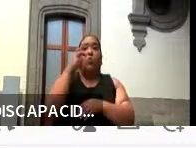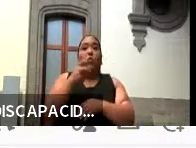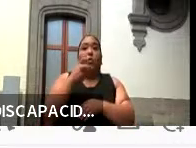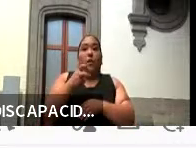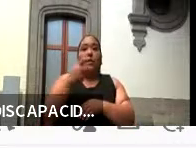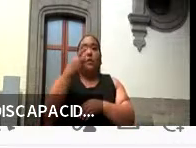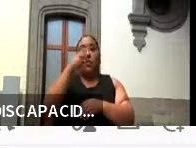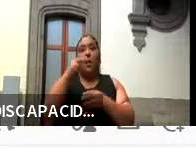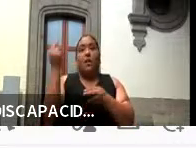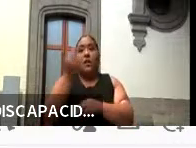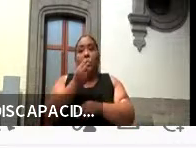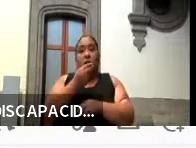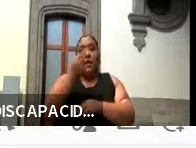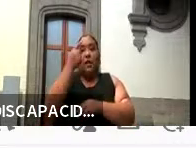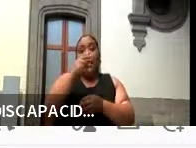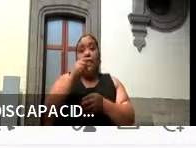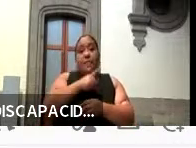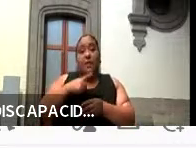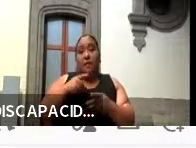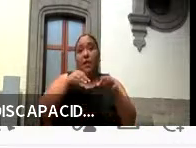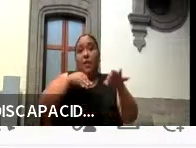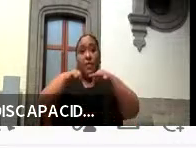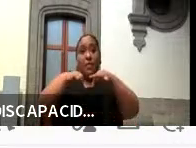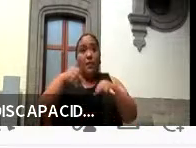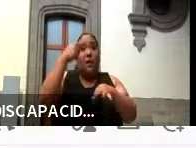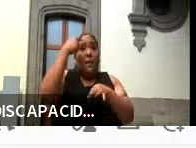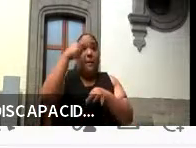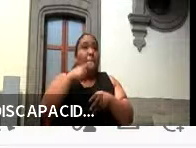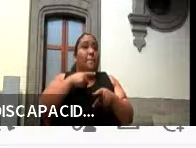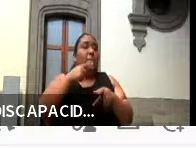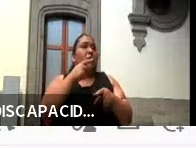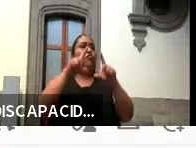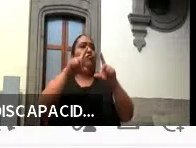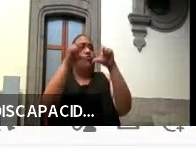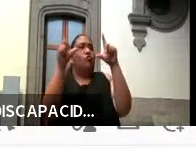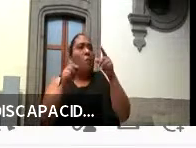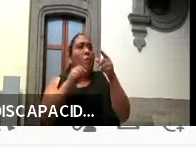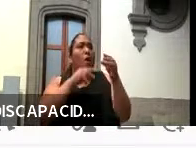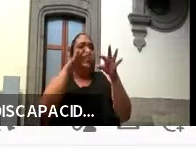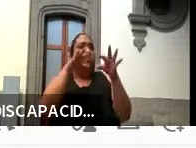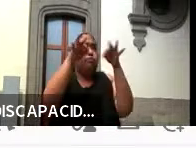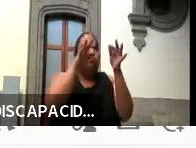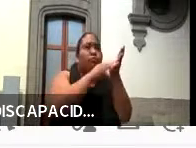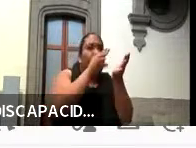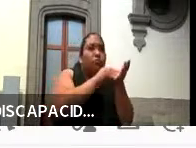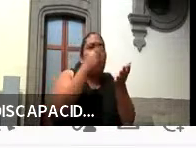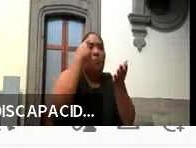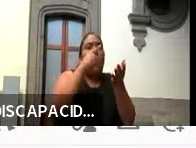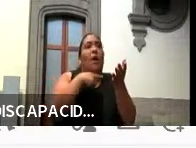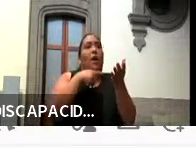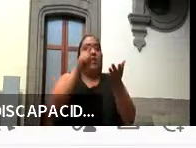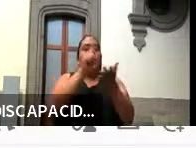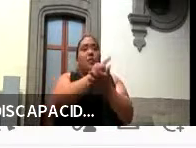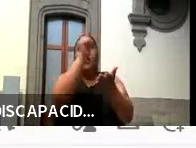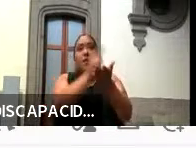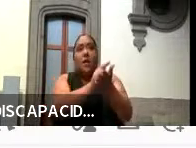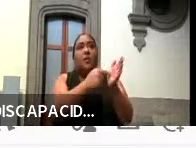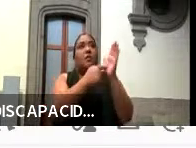de trabajar en un documento que identifique marco legislativo, políticas vigentes, retos,